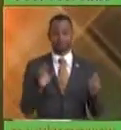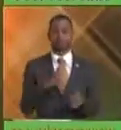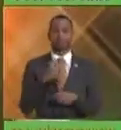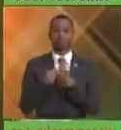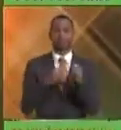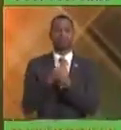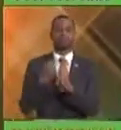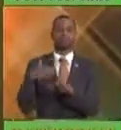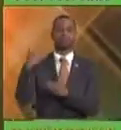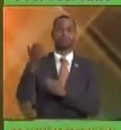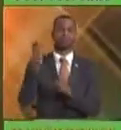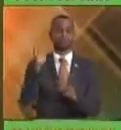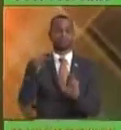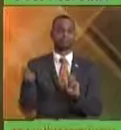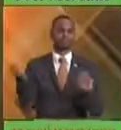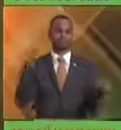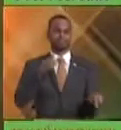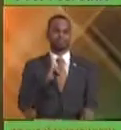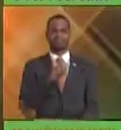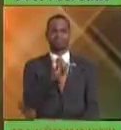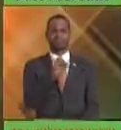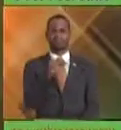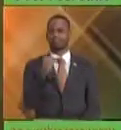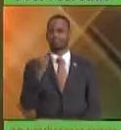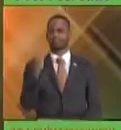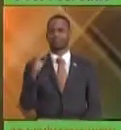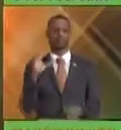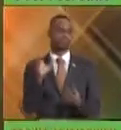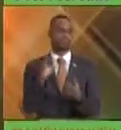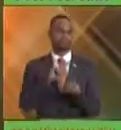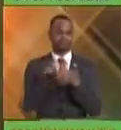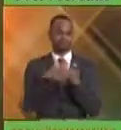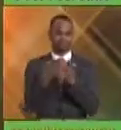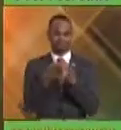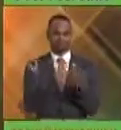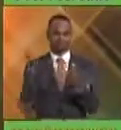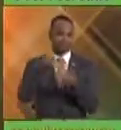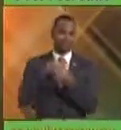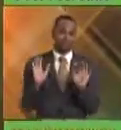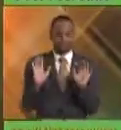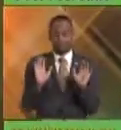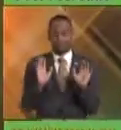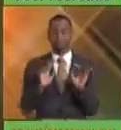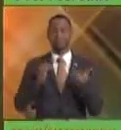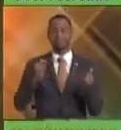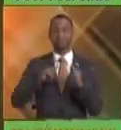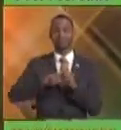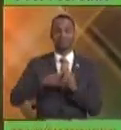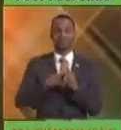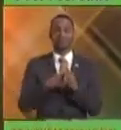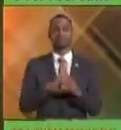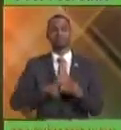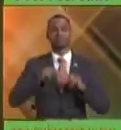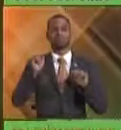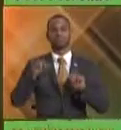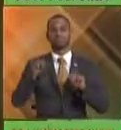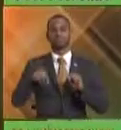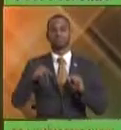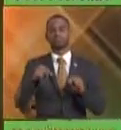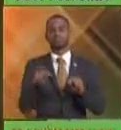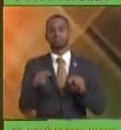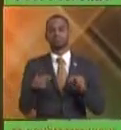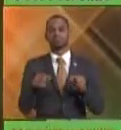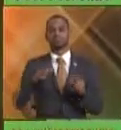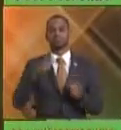venimos aquí a plantear una inclusión estamos empezando creo que esto esto va a dar